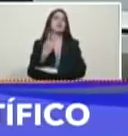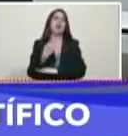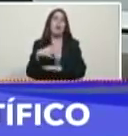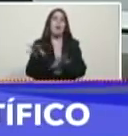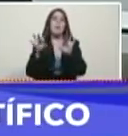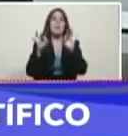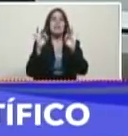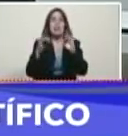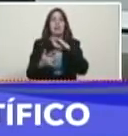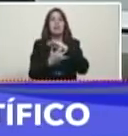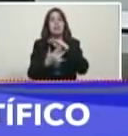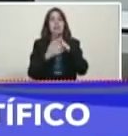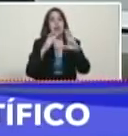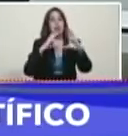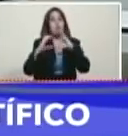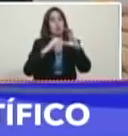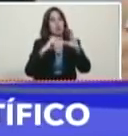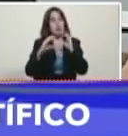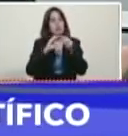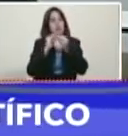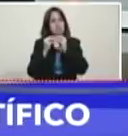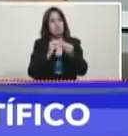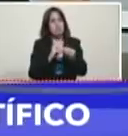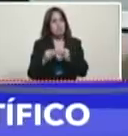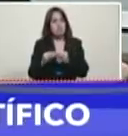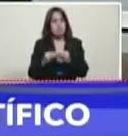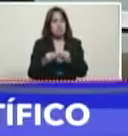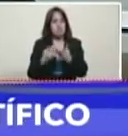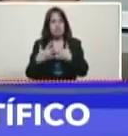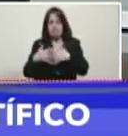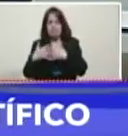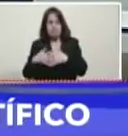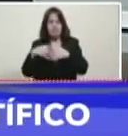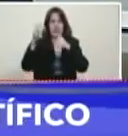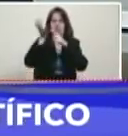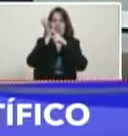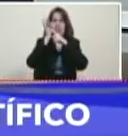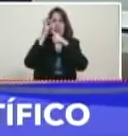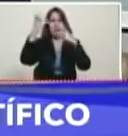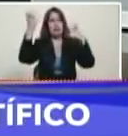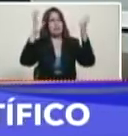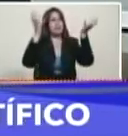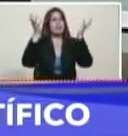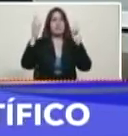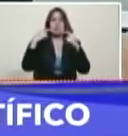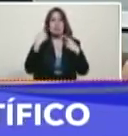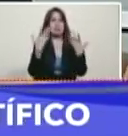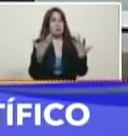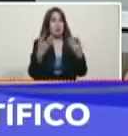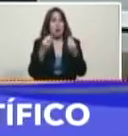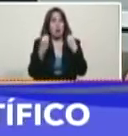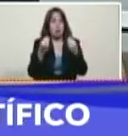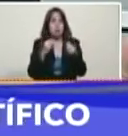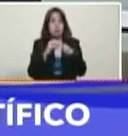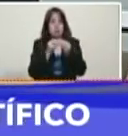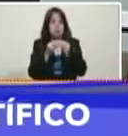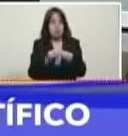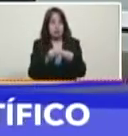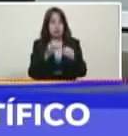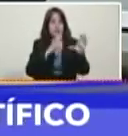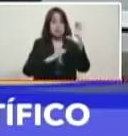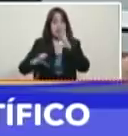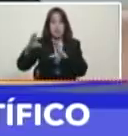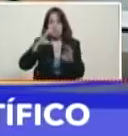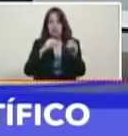en telecomunicaciones. Diseñamos decodificadores, antenas, transmisores. Tenemos un alto nivel científico